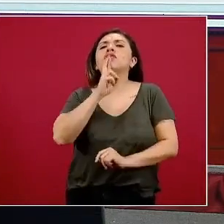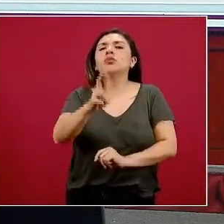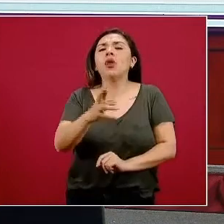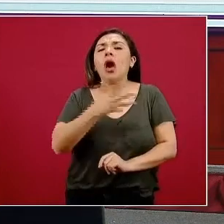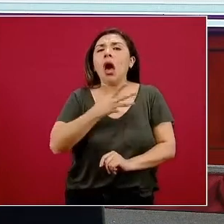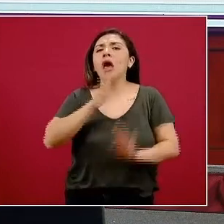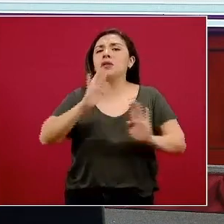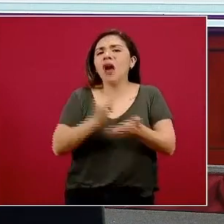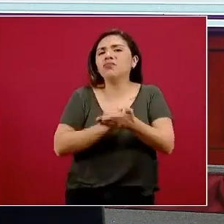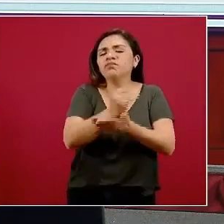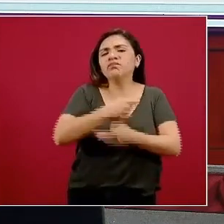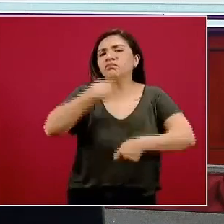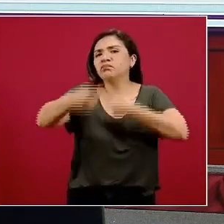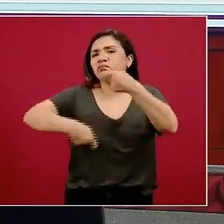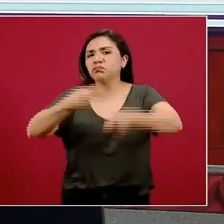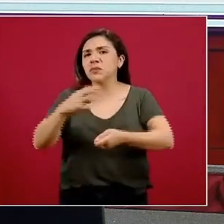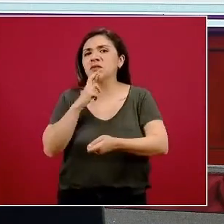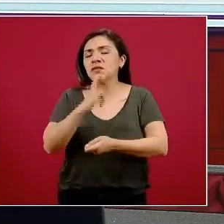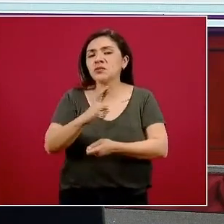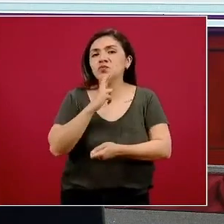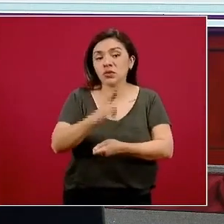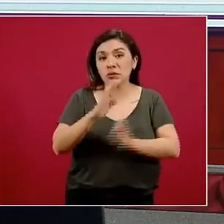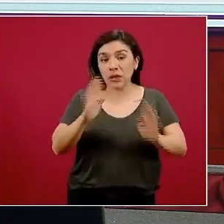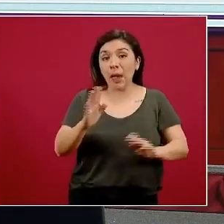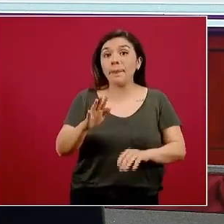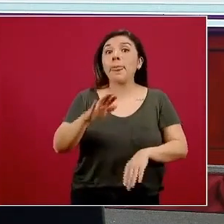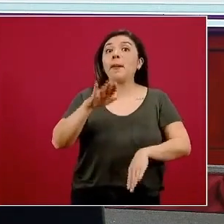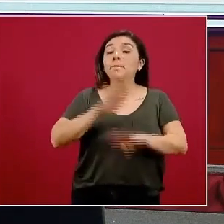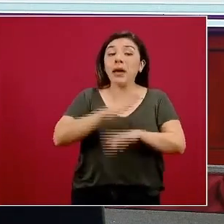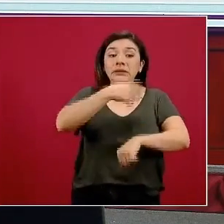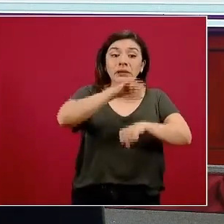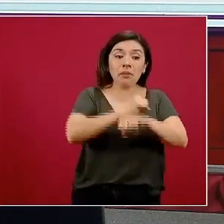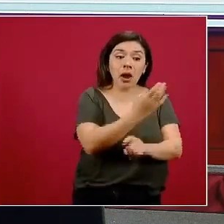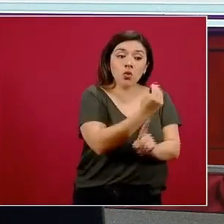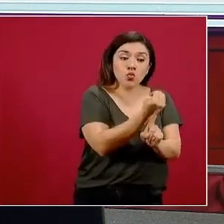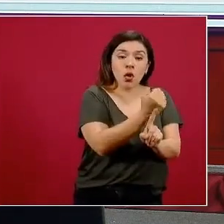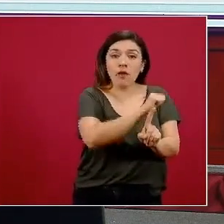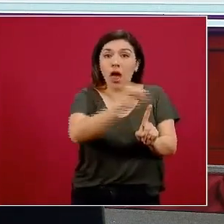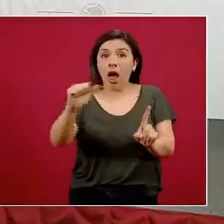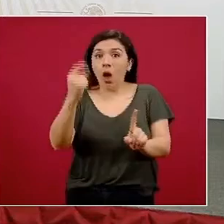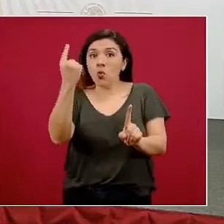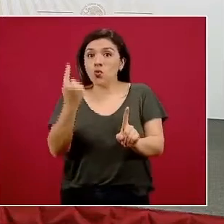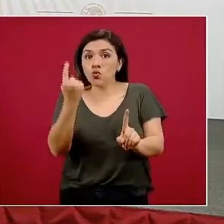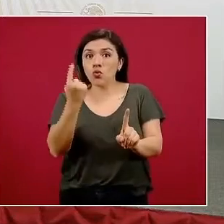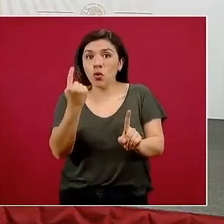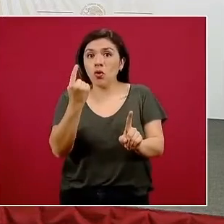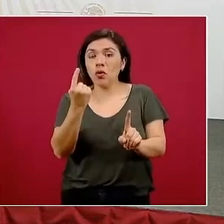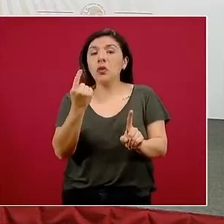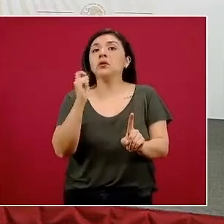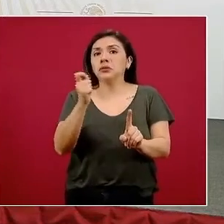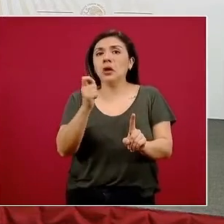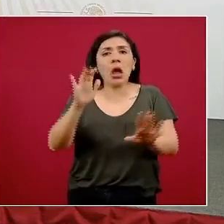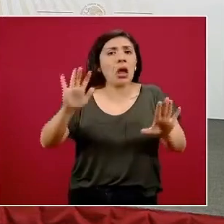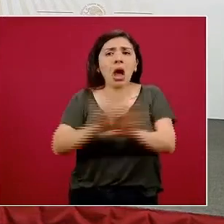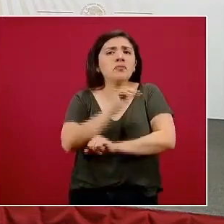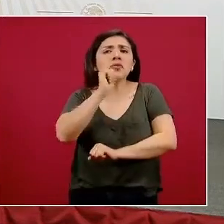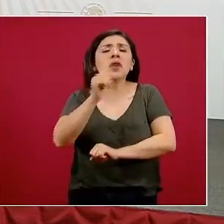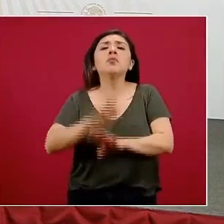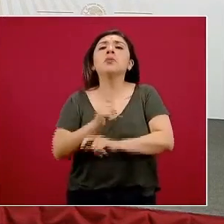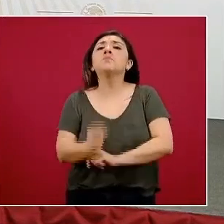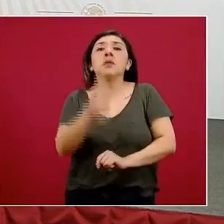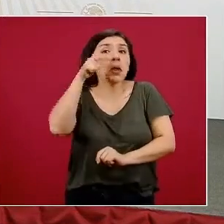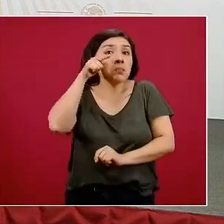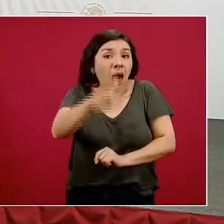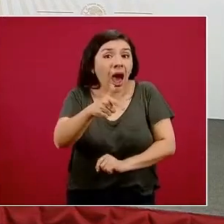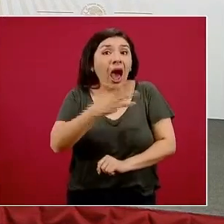se han emitido, y aunque metamos las semanas de la 9 a la 1, no hay cambios porque el primer caso positivo de COVID pues